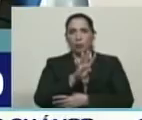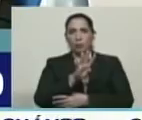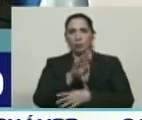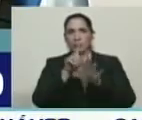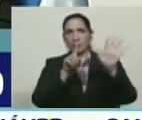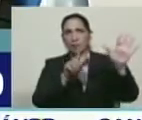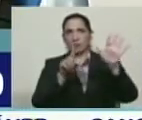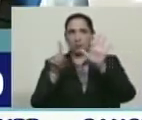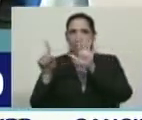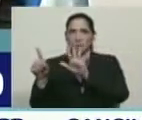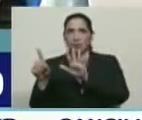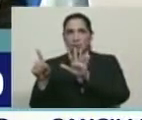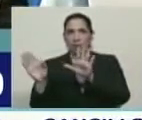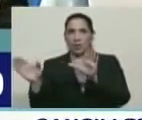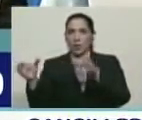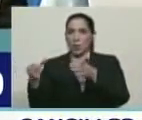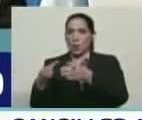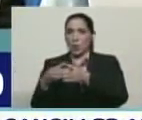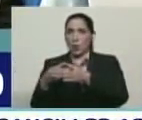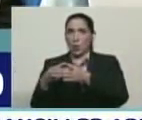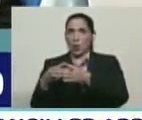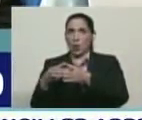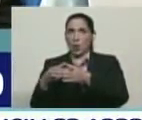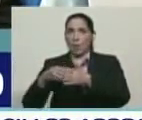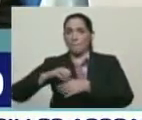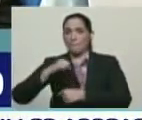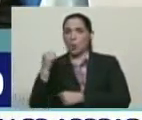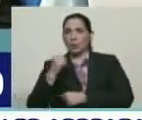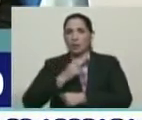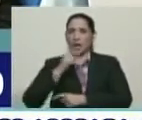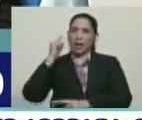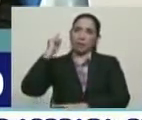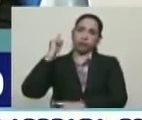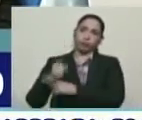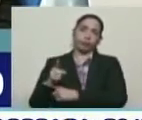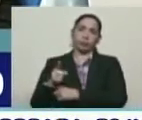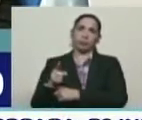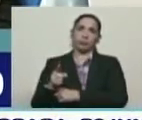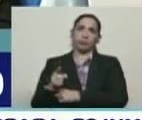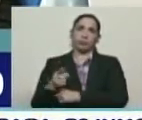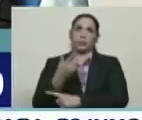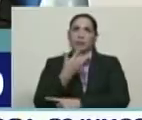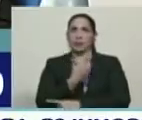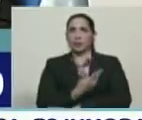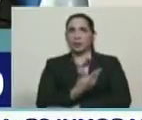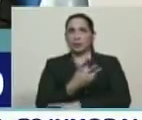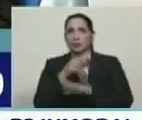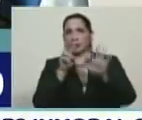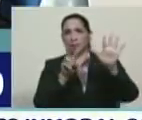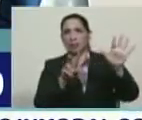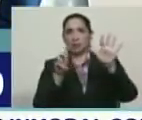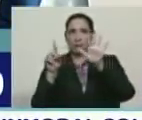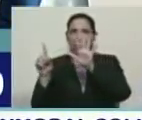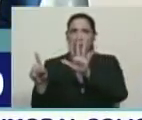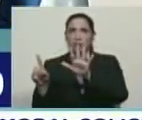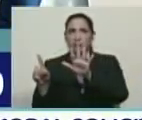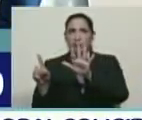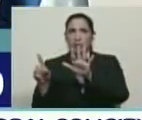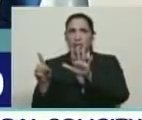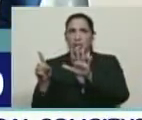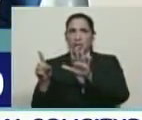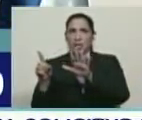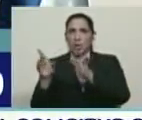463 funcionarios policiales procesados, 376 por extorsión,